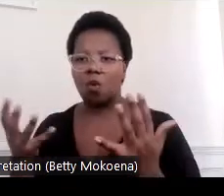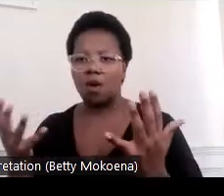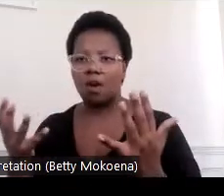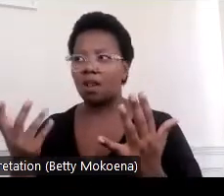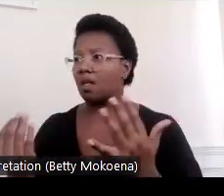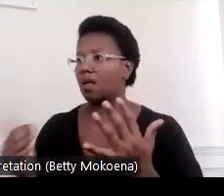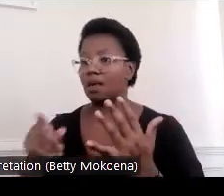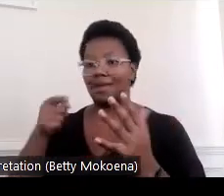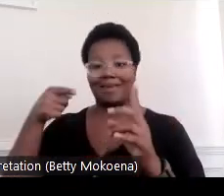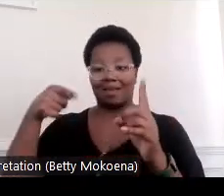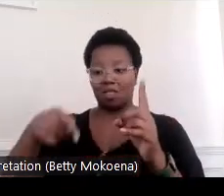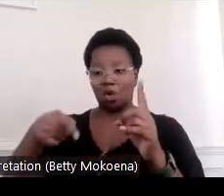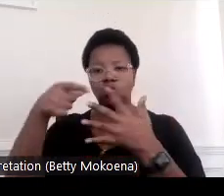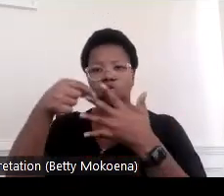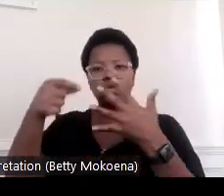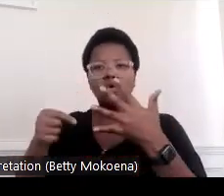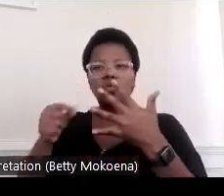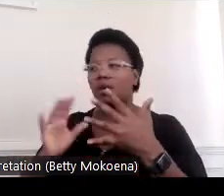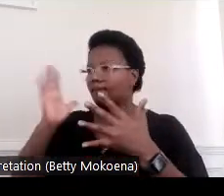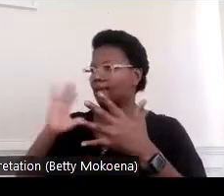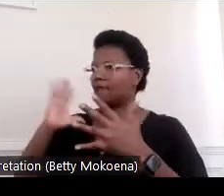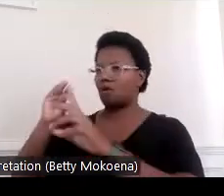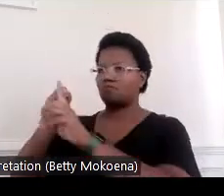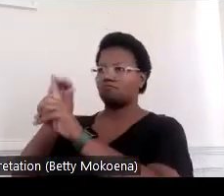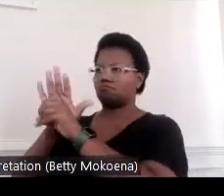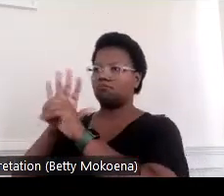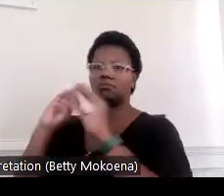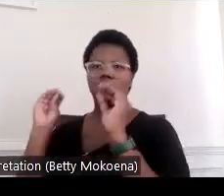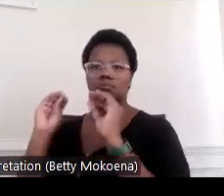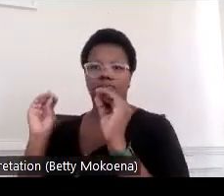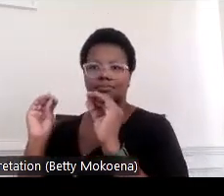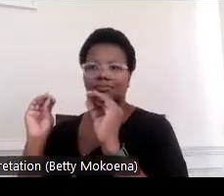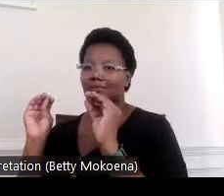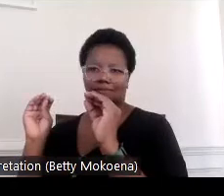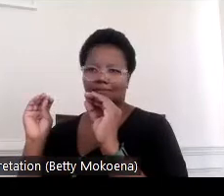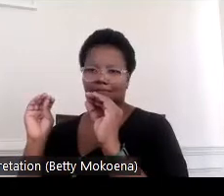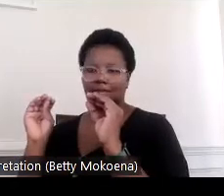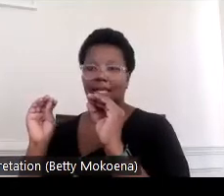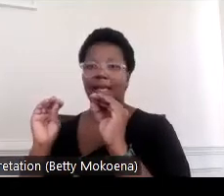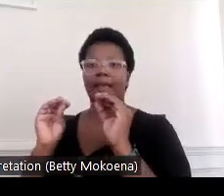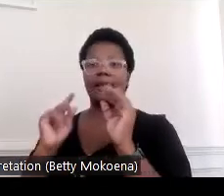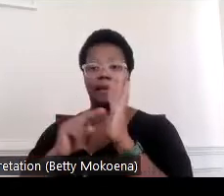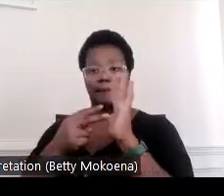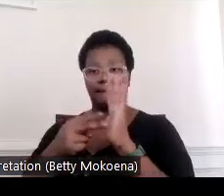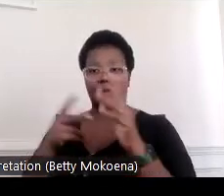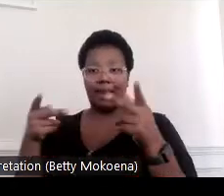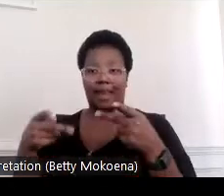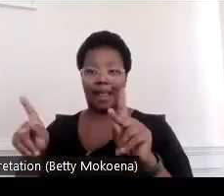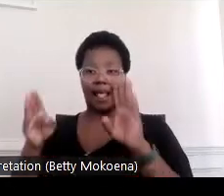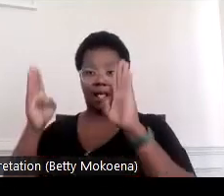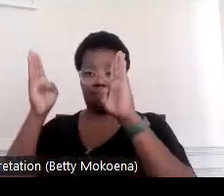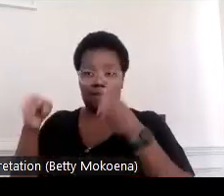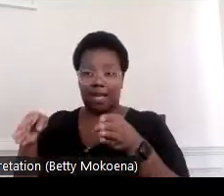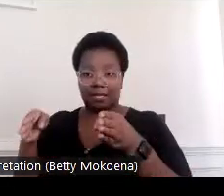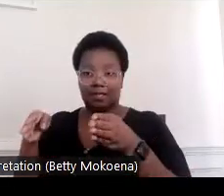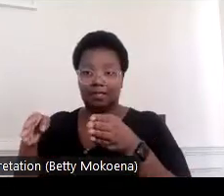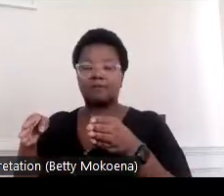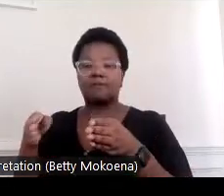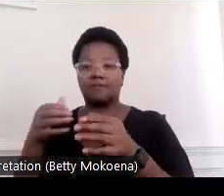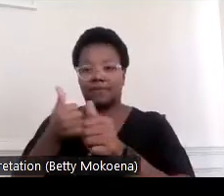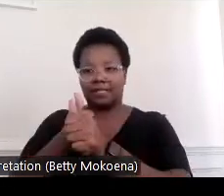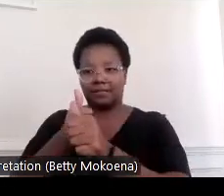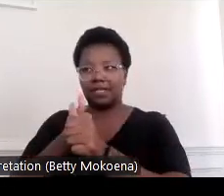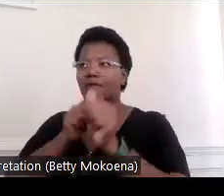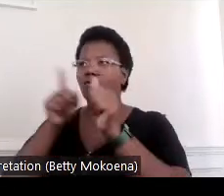nunca ha sido expuesta a otras opciones realmente se puede decir que es una adicción no entonces Hay que darles